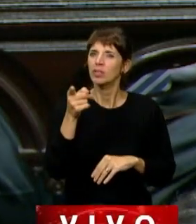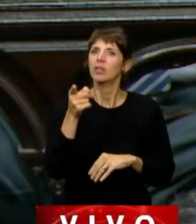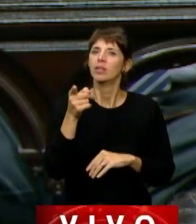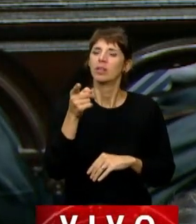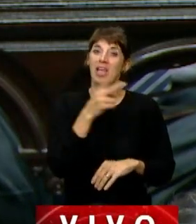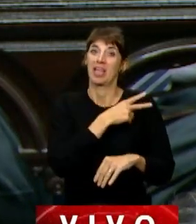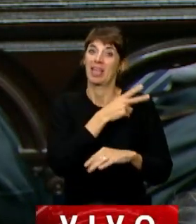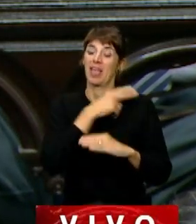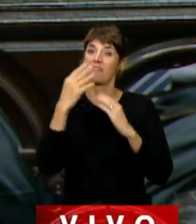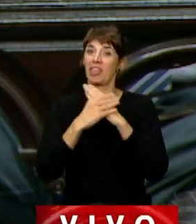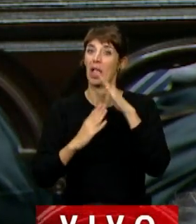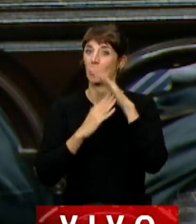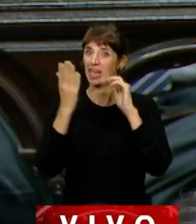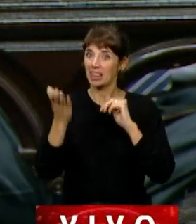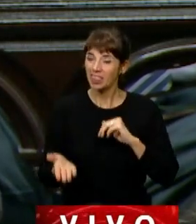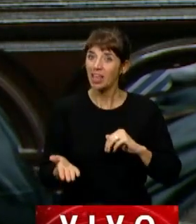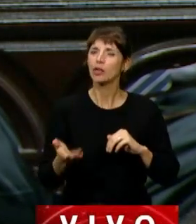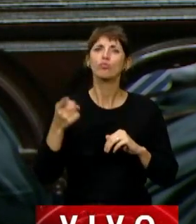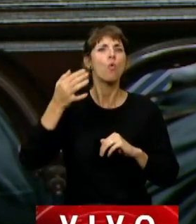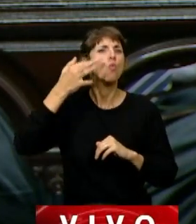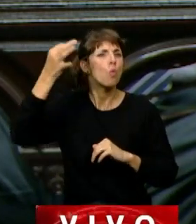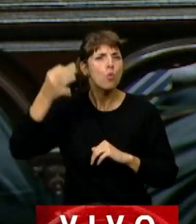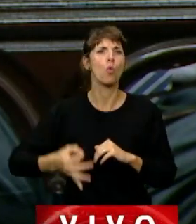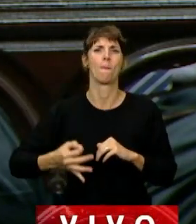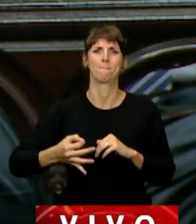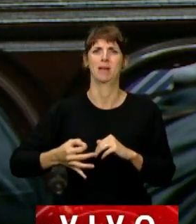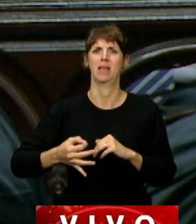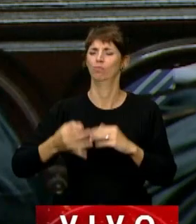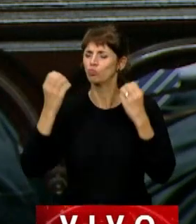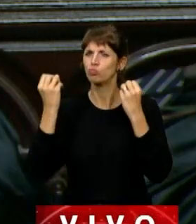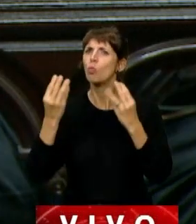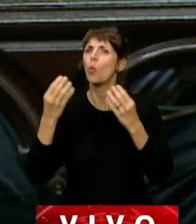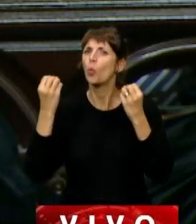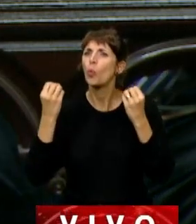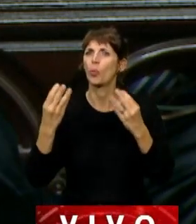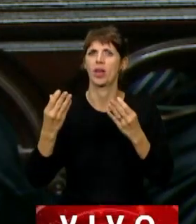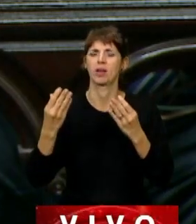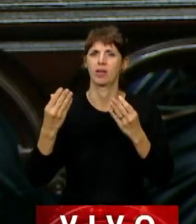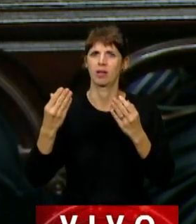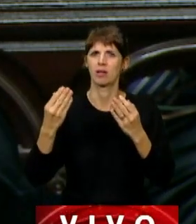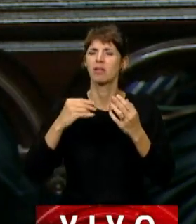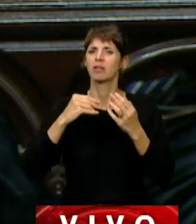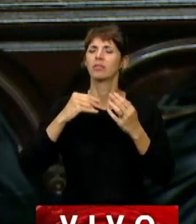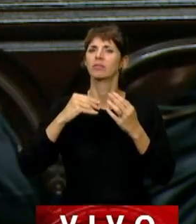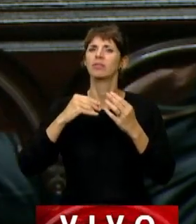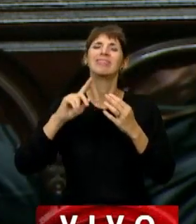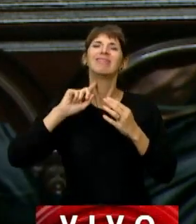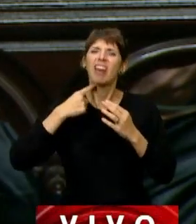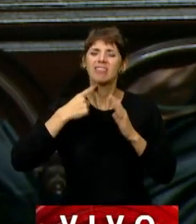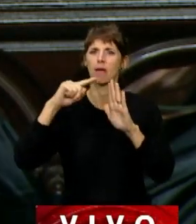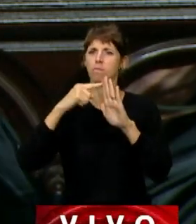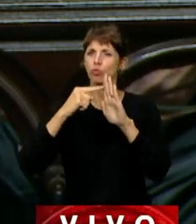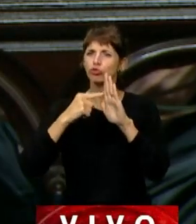que está cumpliendo a la perfección cada uno de los 13